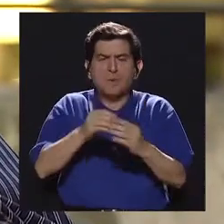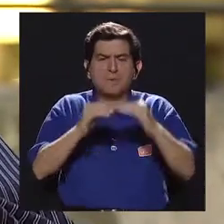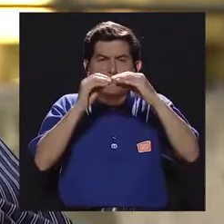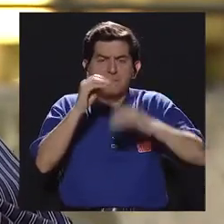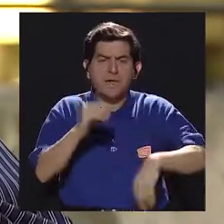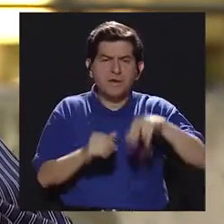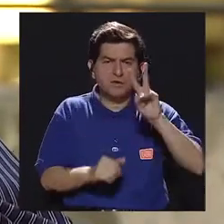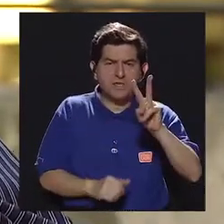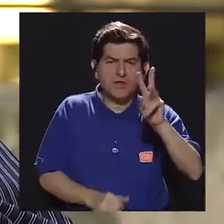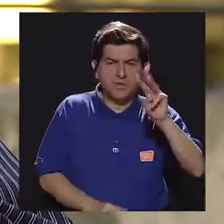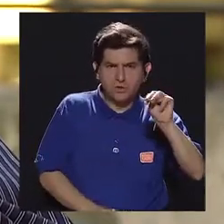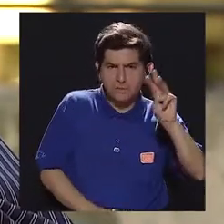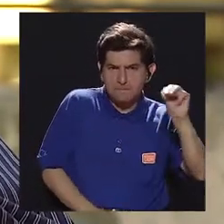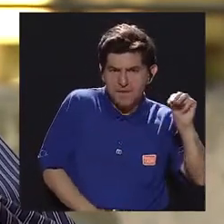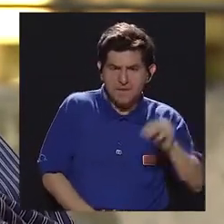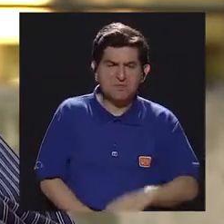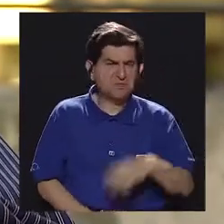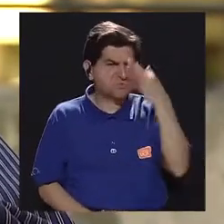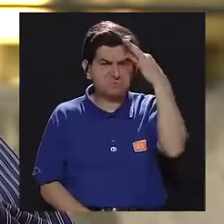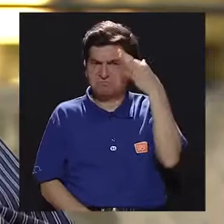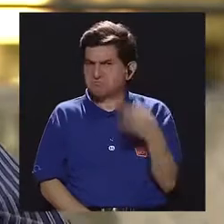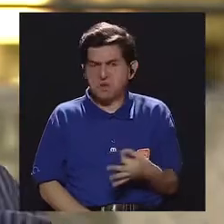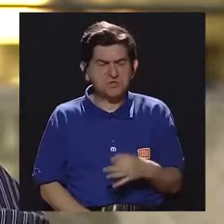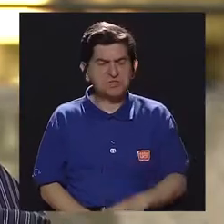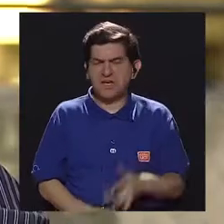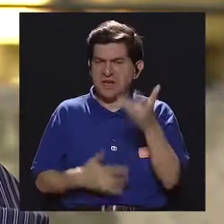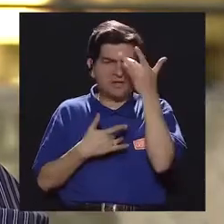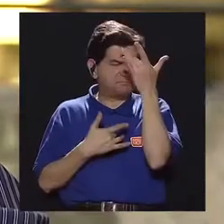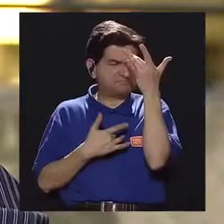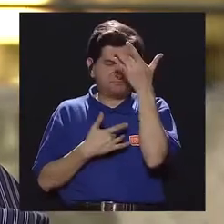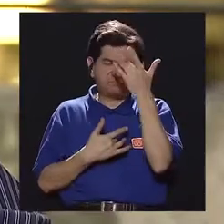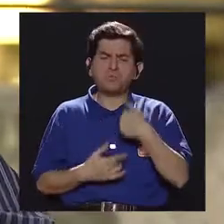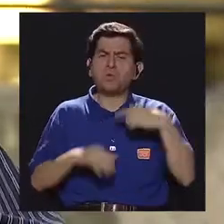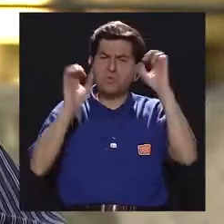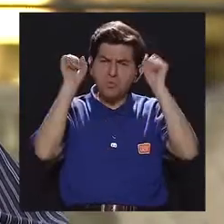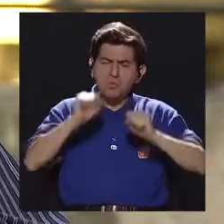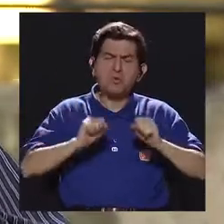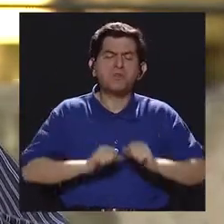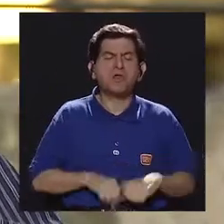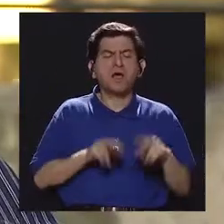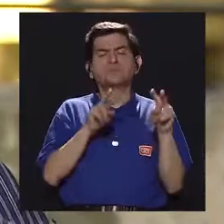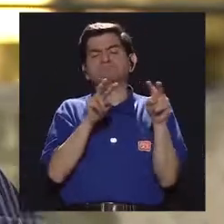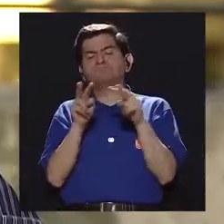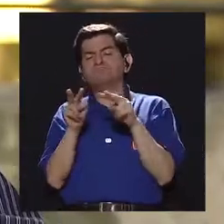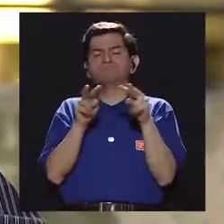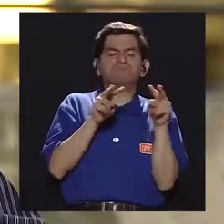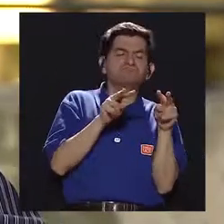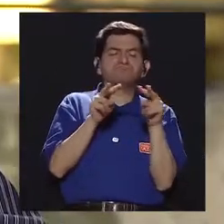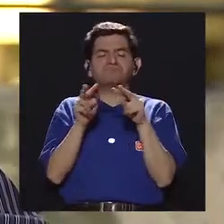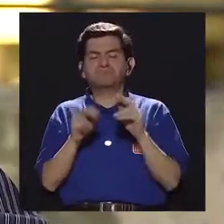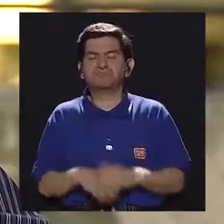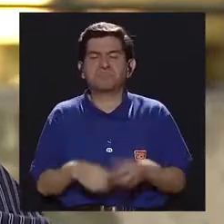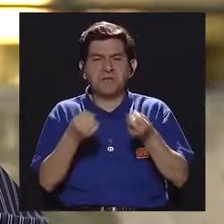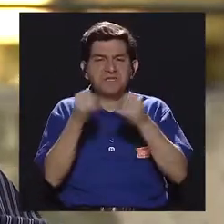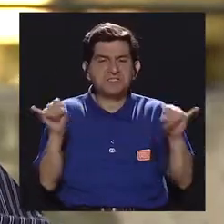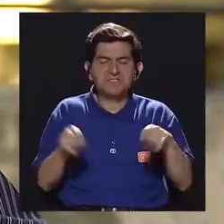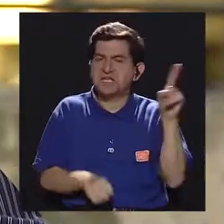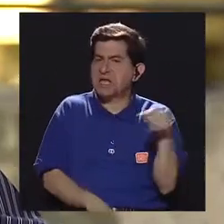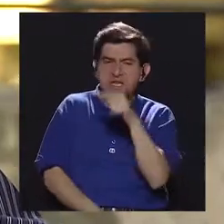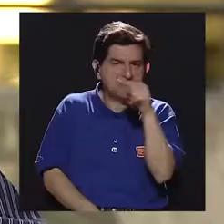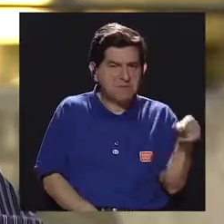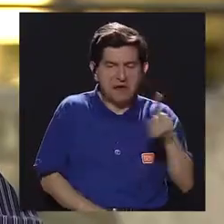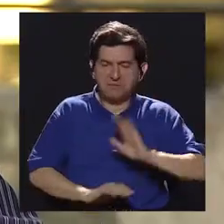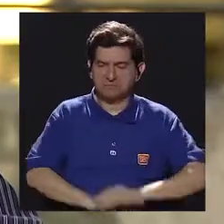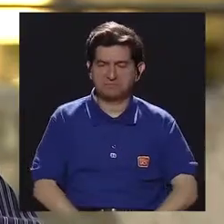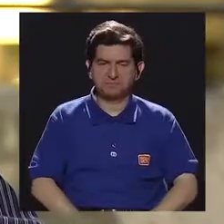es menor de 2 milímetros, no se considera que sea patológico y uno pudiera tener en observación esos molares sin